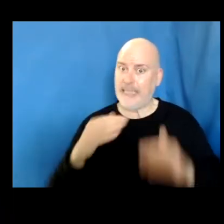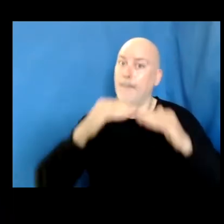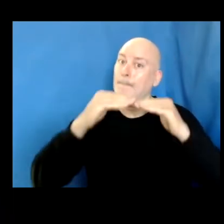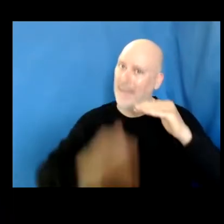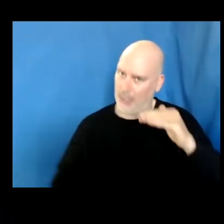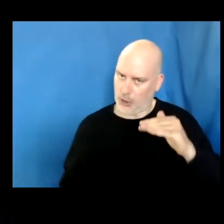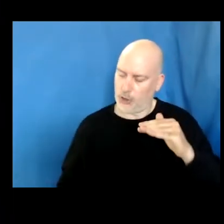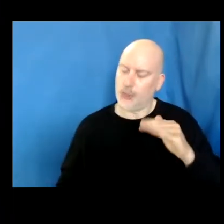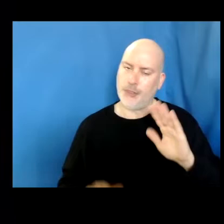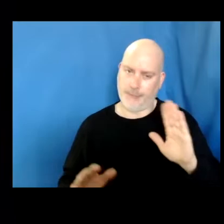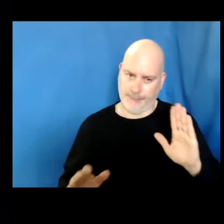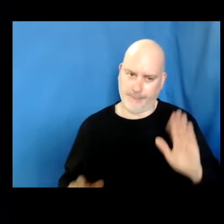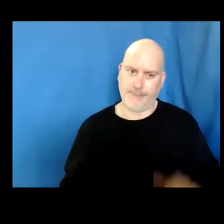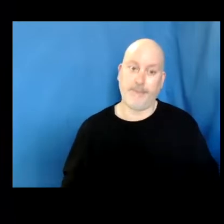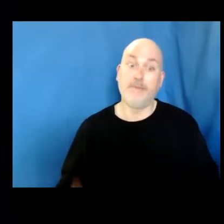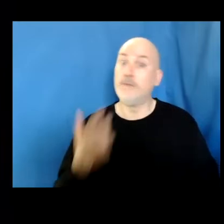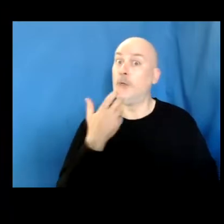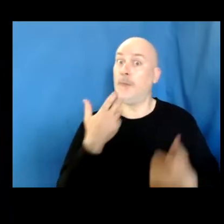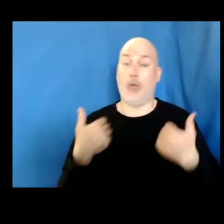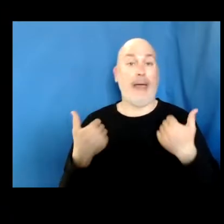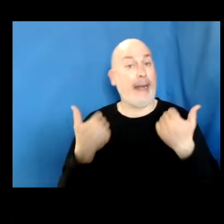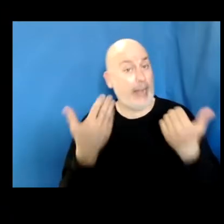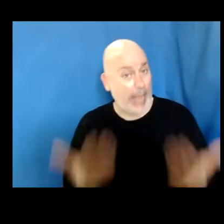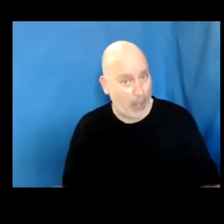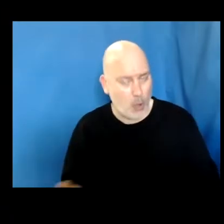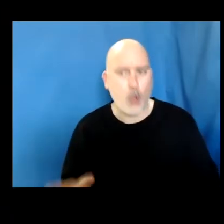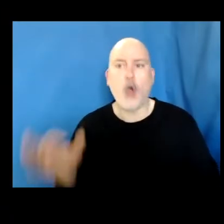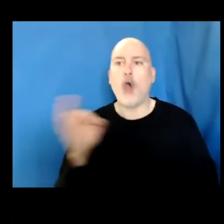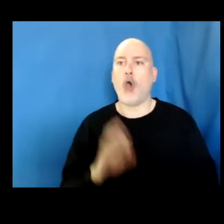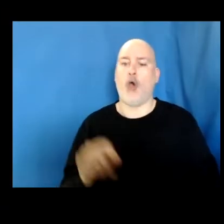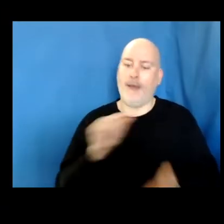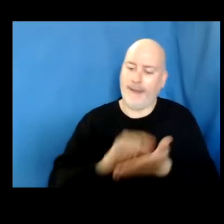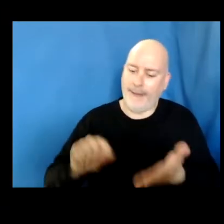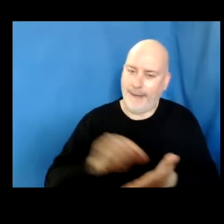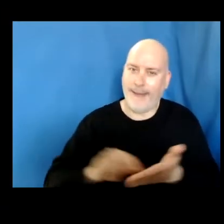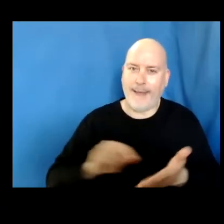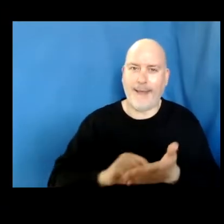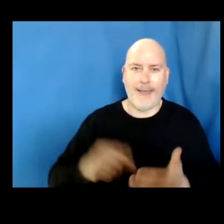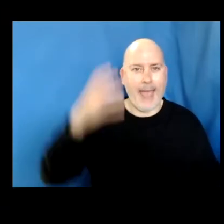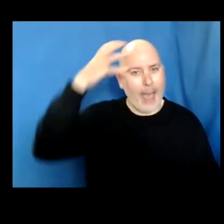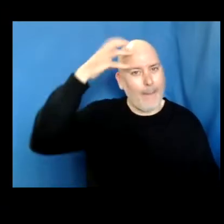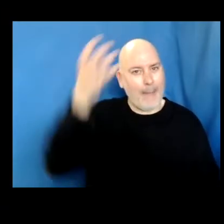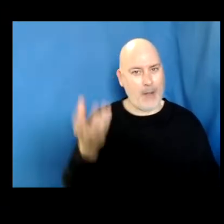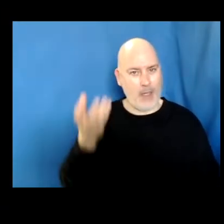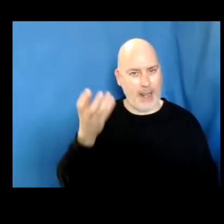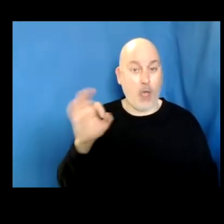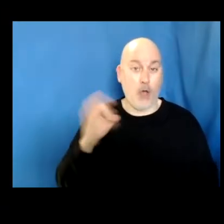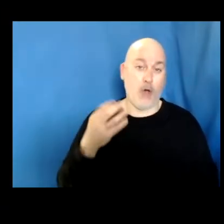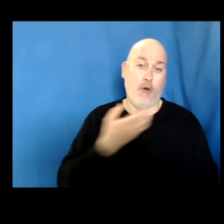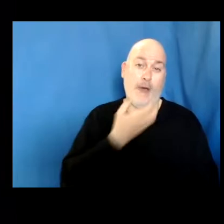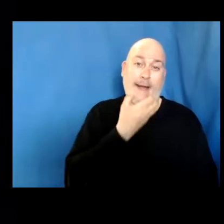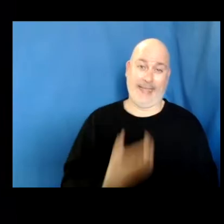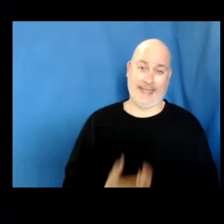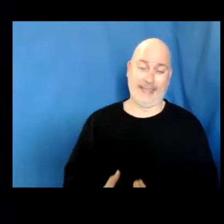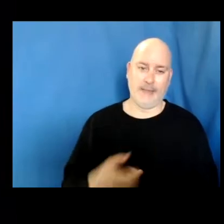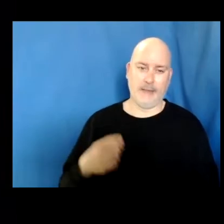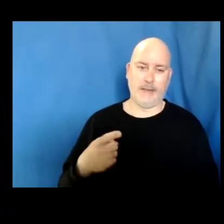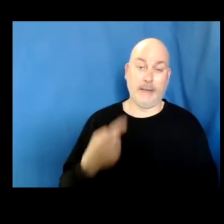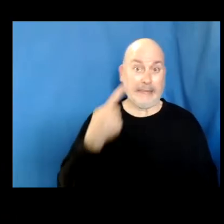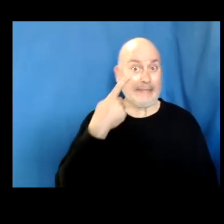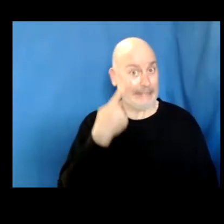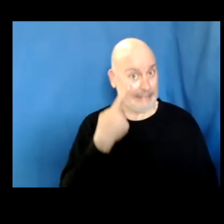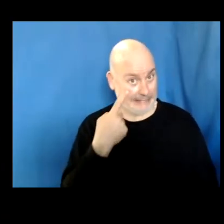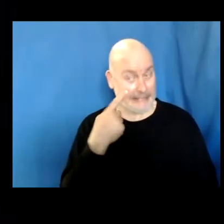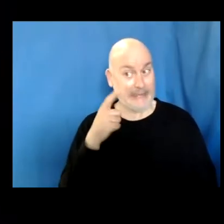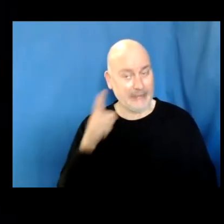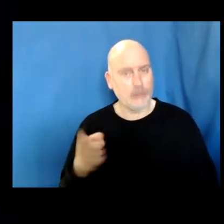A la hora de hacer un regalo o cuando hacemos la carta a Papá Noel o a los Reyes Magos, tenemos que tener en cuenta